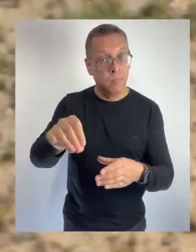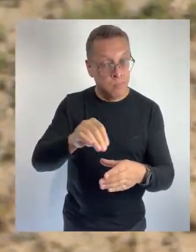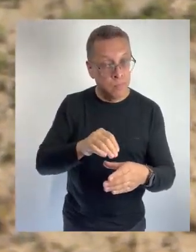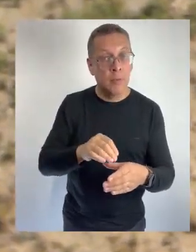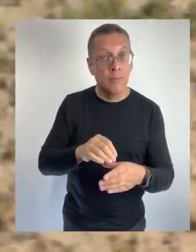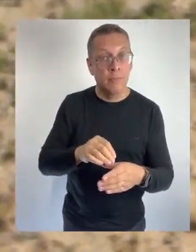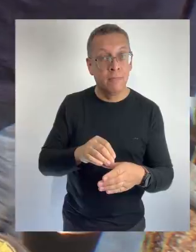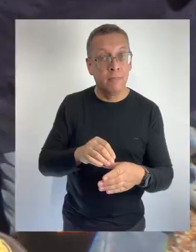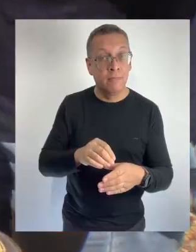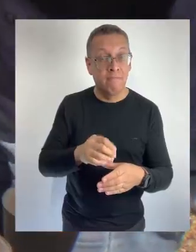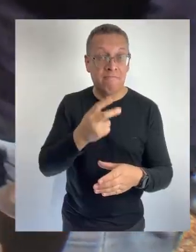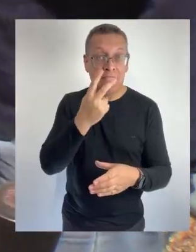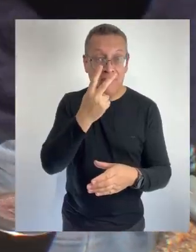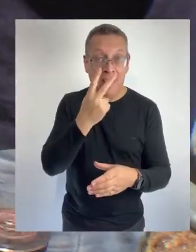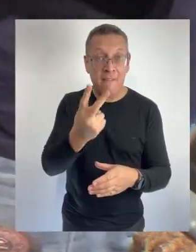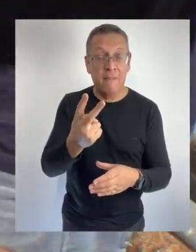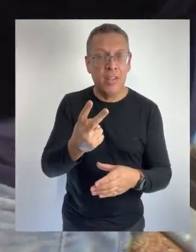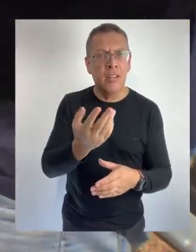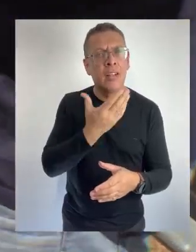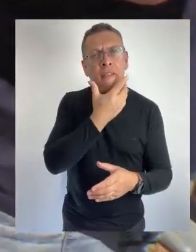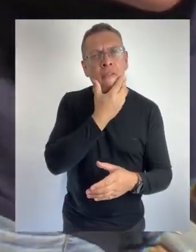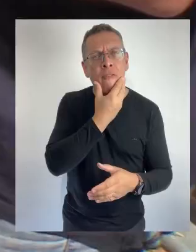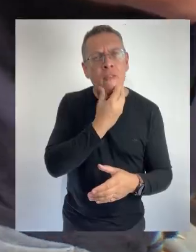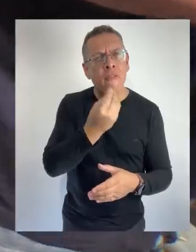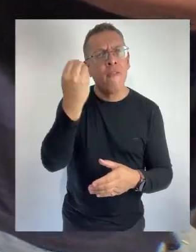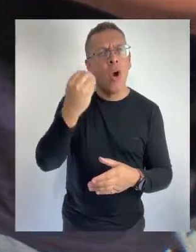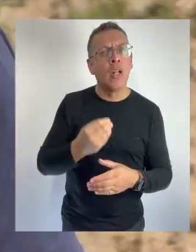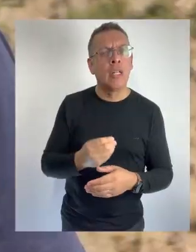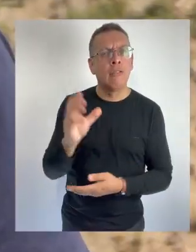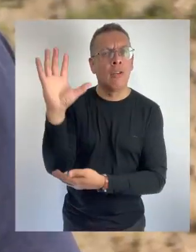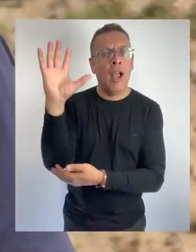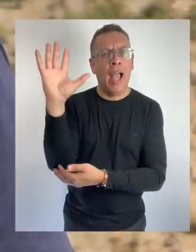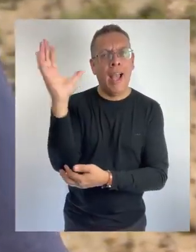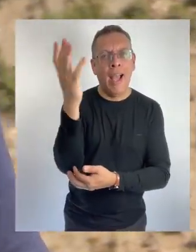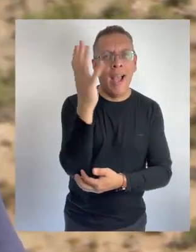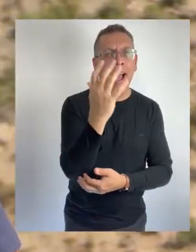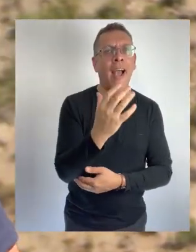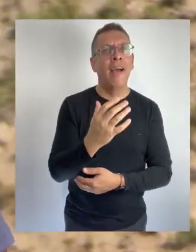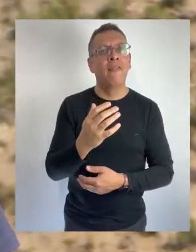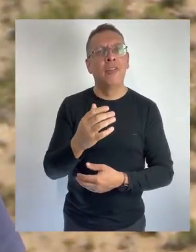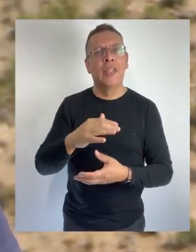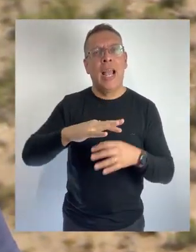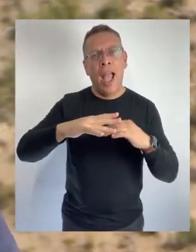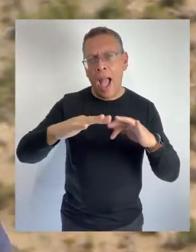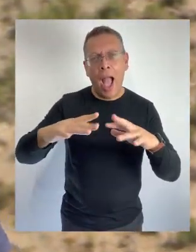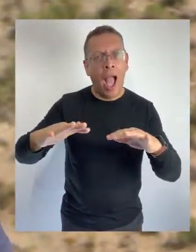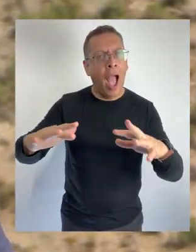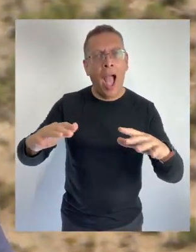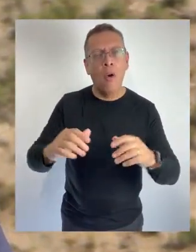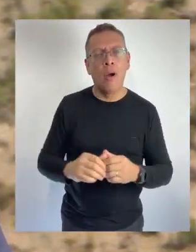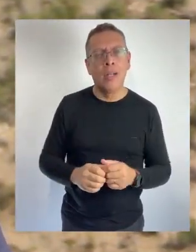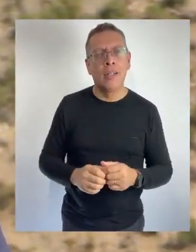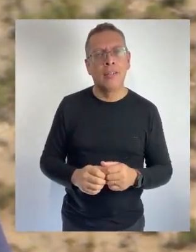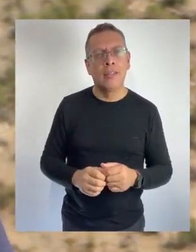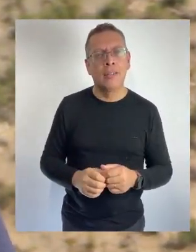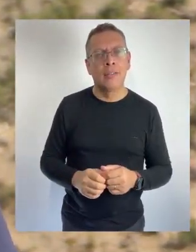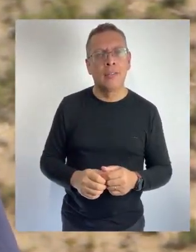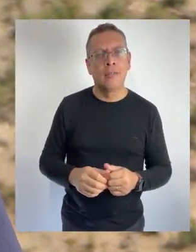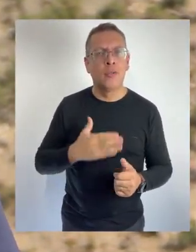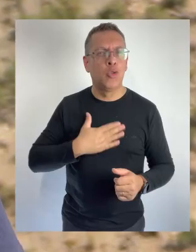más entretenido así al aire libre. A mí me gustó. Sí, por eso te invité, tú me comentaste cuando te ubiqué